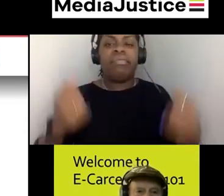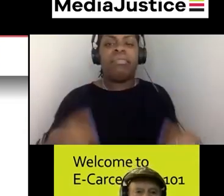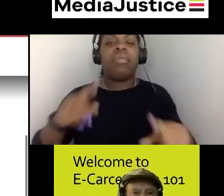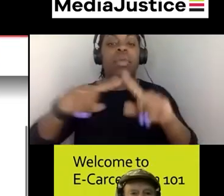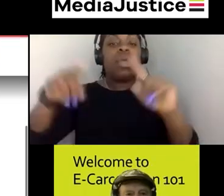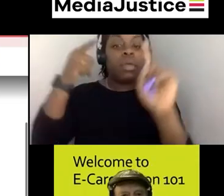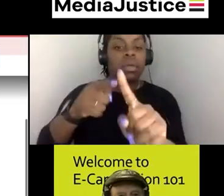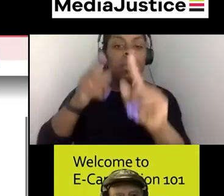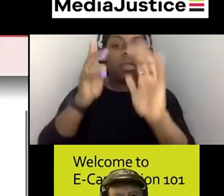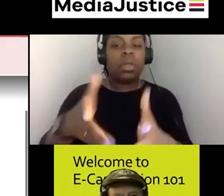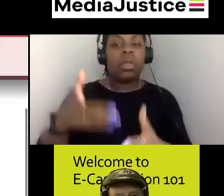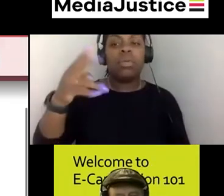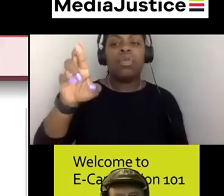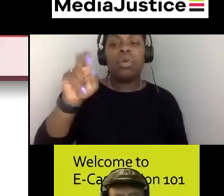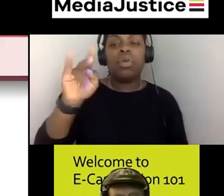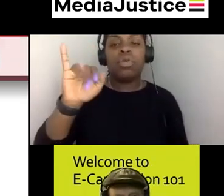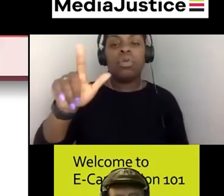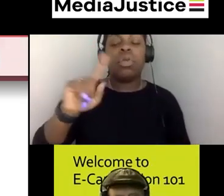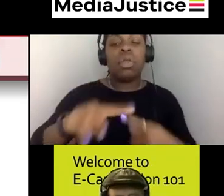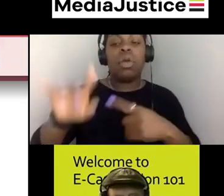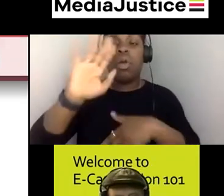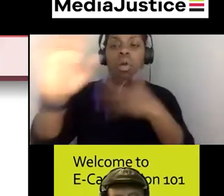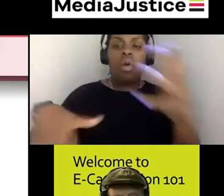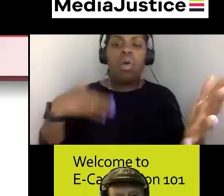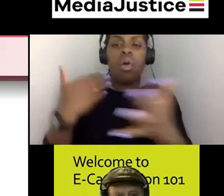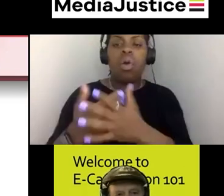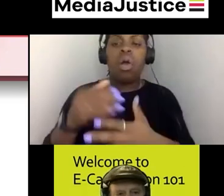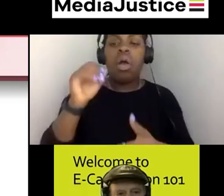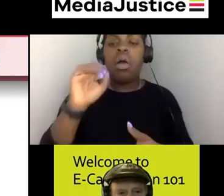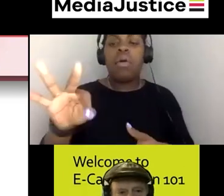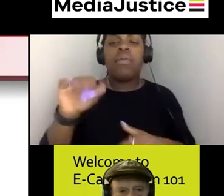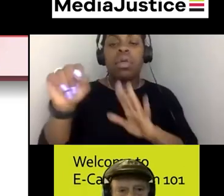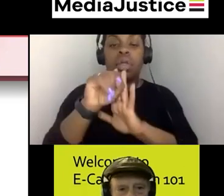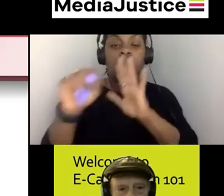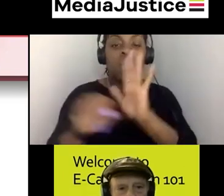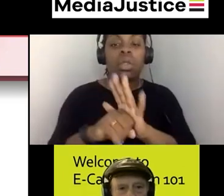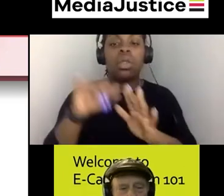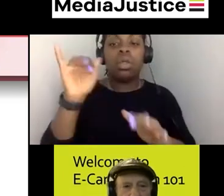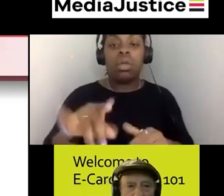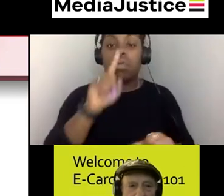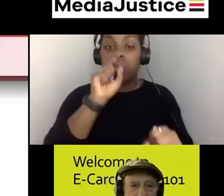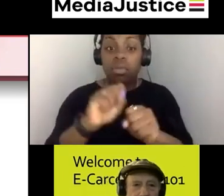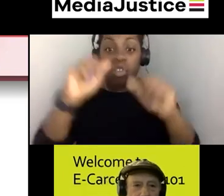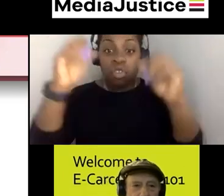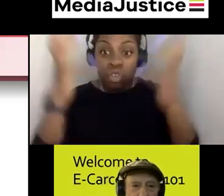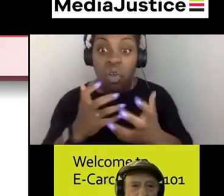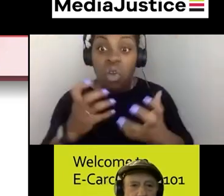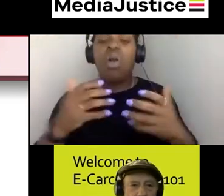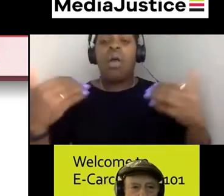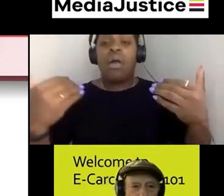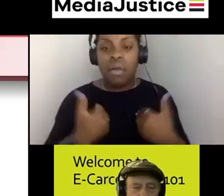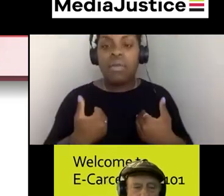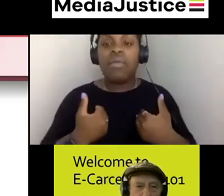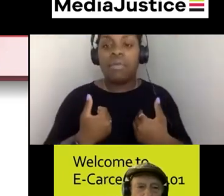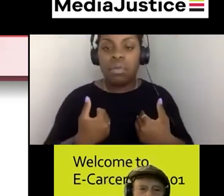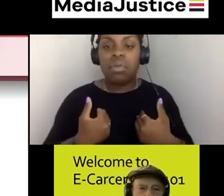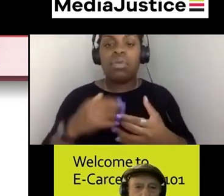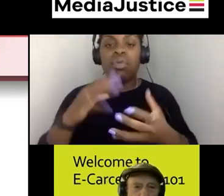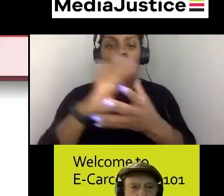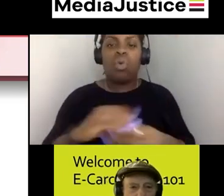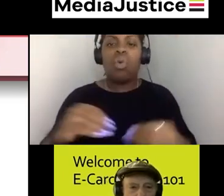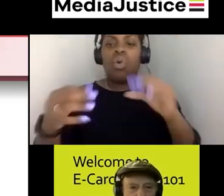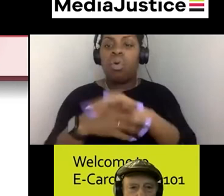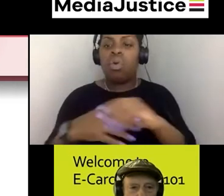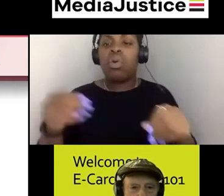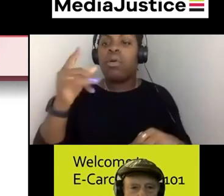Le quitamos el clic a todo menos lo que se llama pretrial o antes del caso. Todos los estados que están oscuros